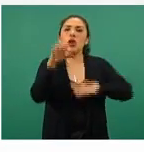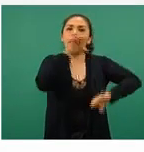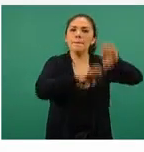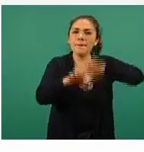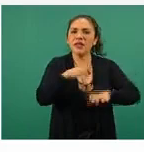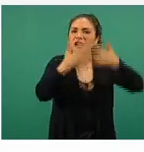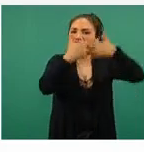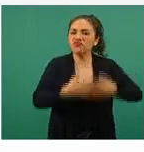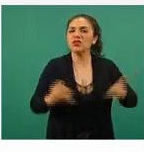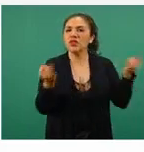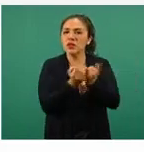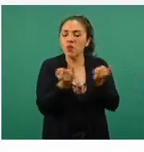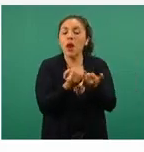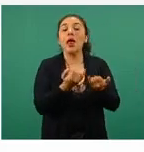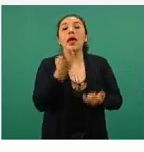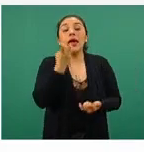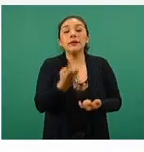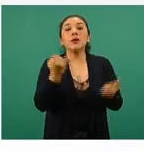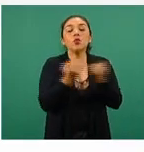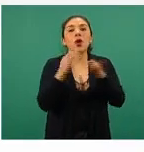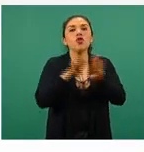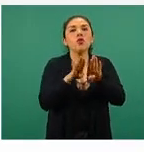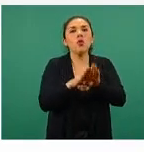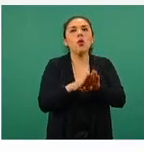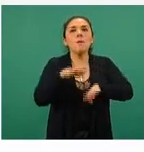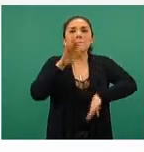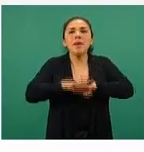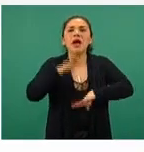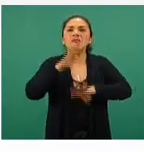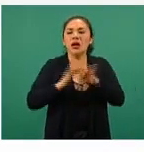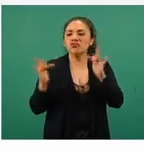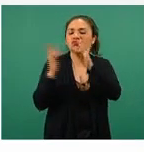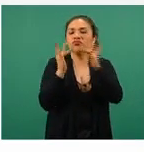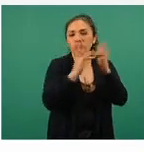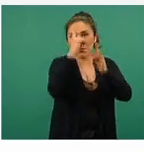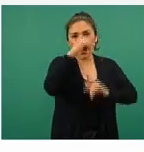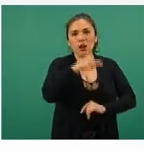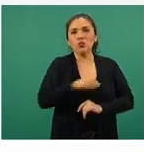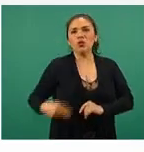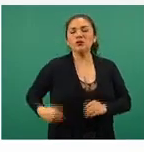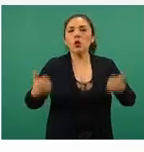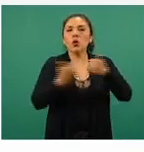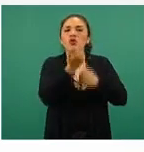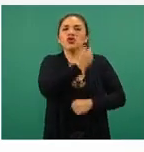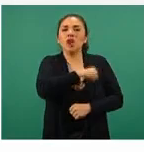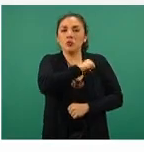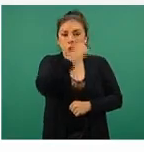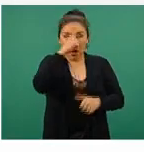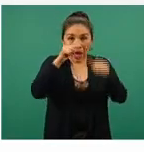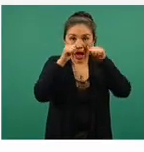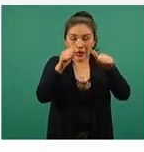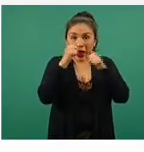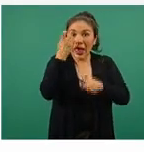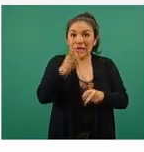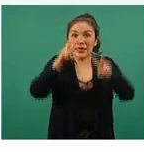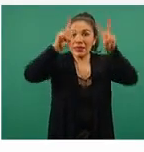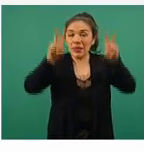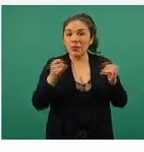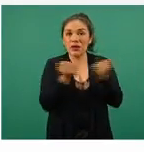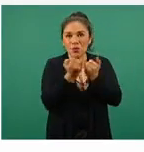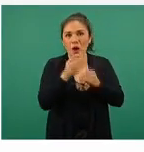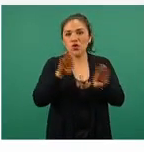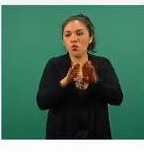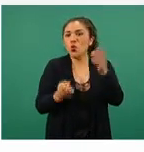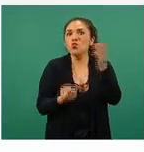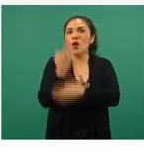empresarial. De igual manera se nutre la red de municipios por la salud, en la cual se aborda de igual manera el tema de este